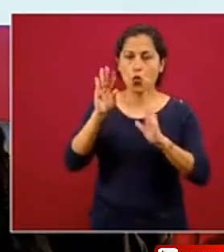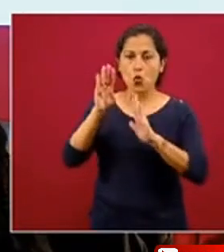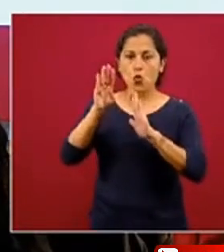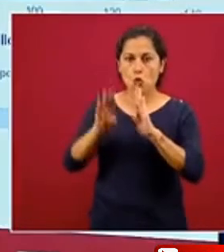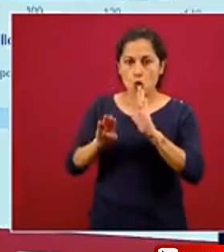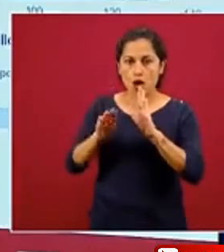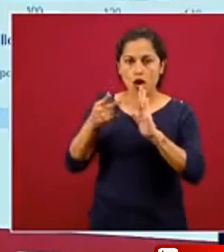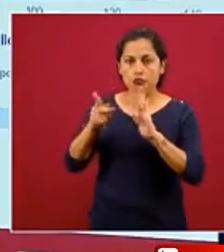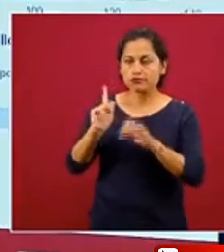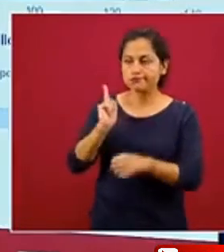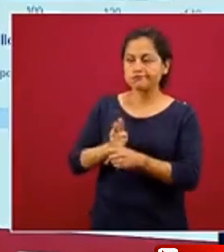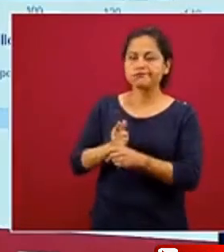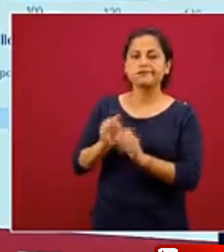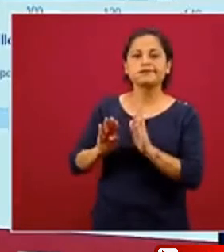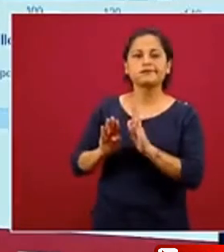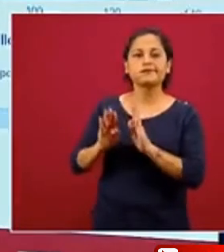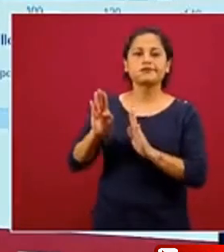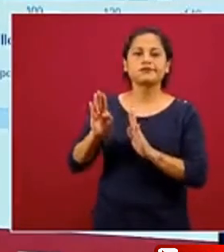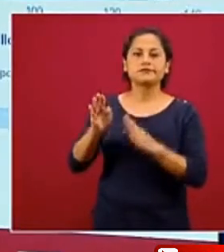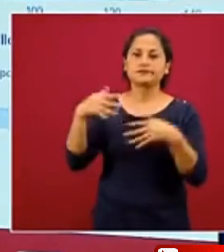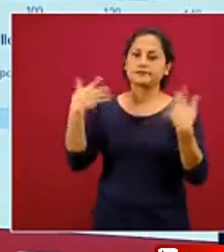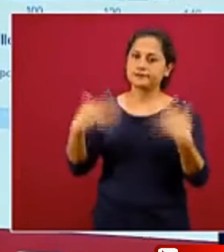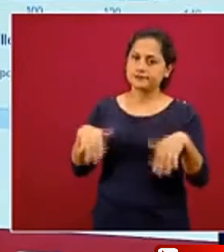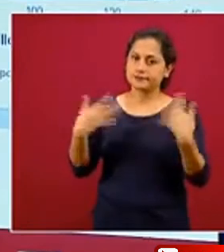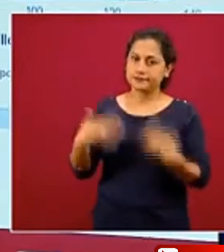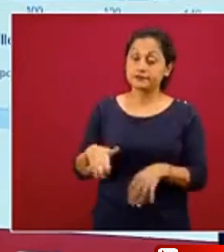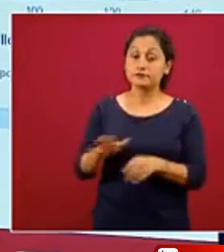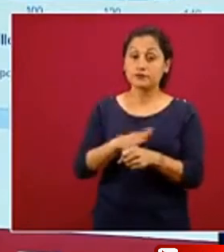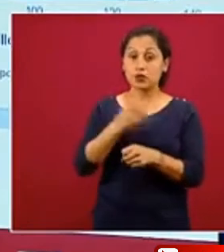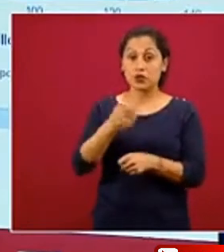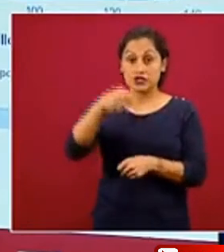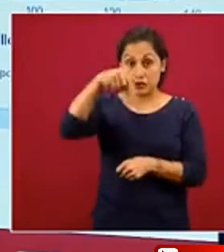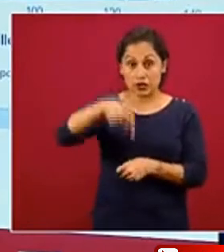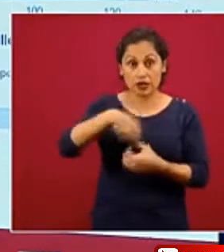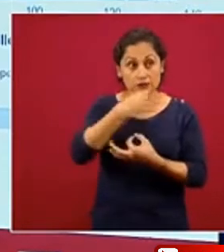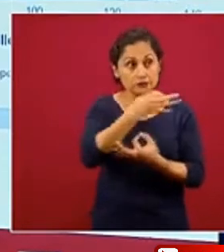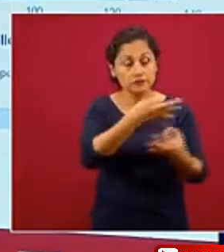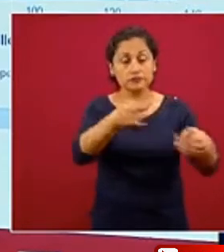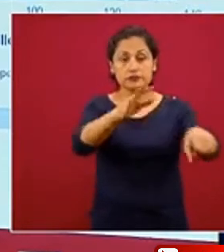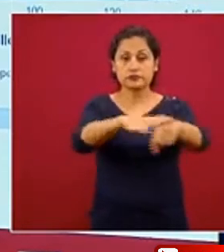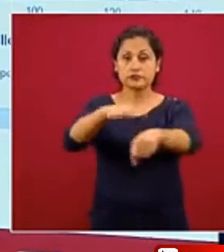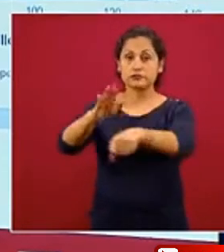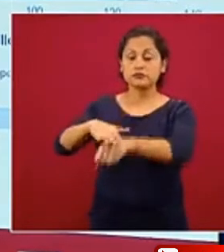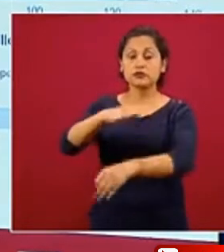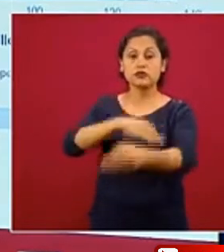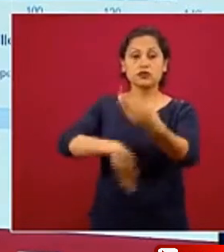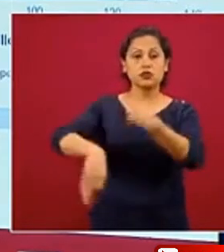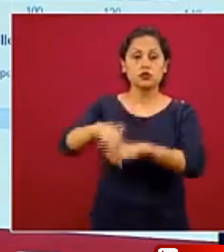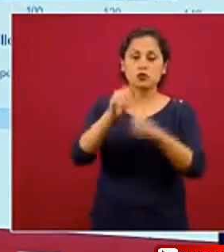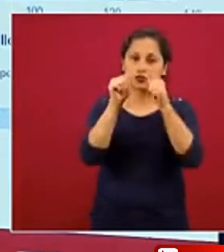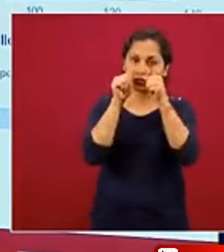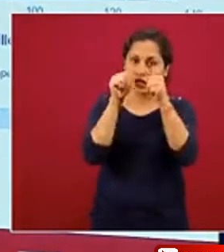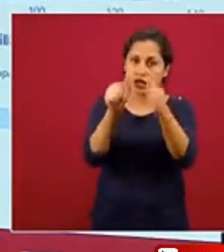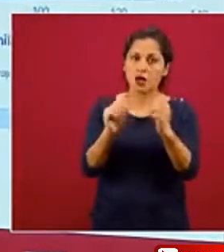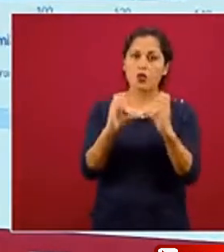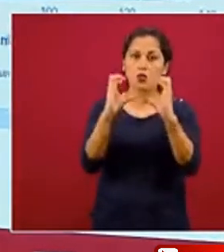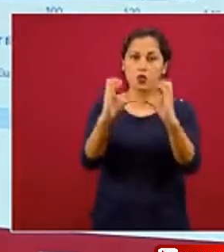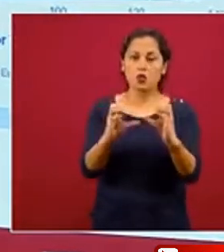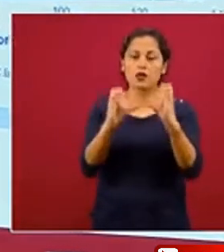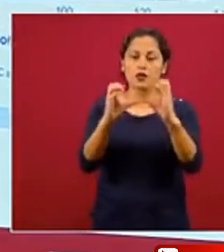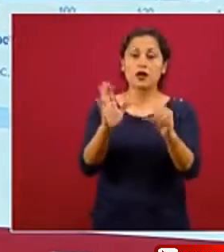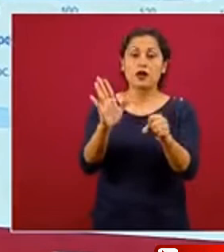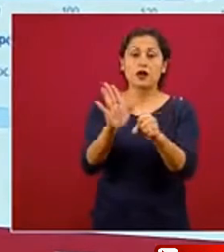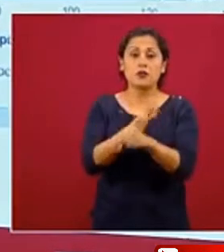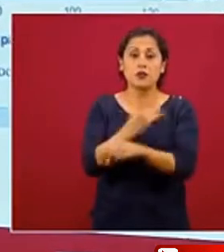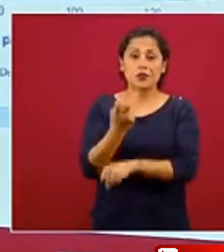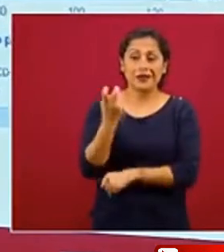Y el mensaje aquí es: esto hay que mantenerse atentos y atentas, porque es el